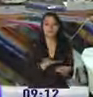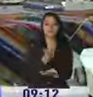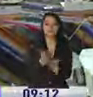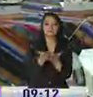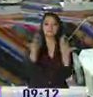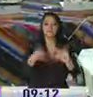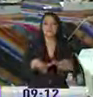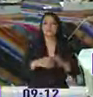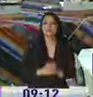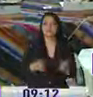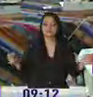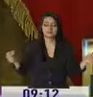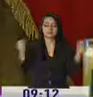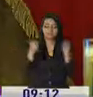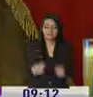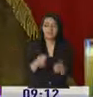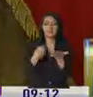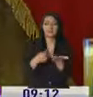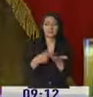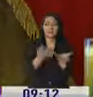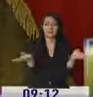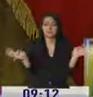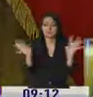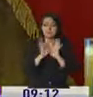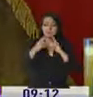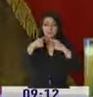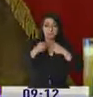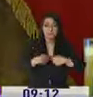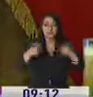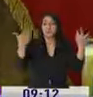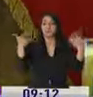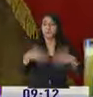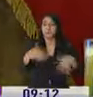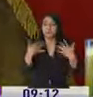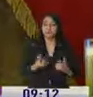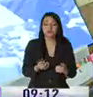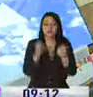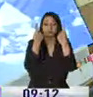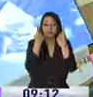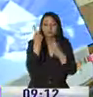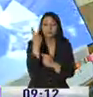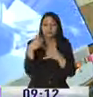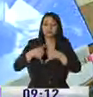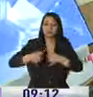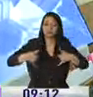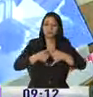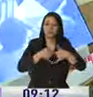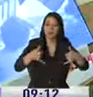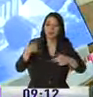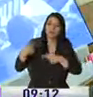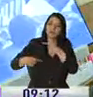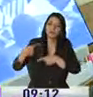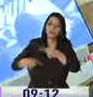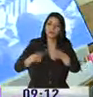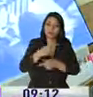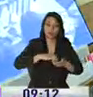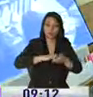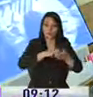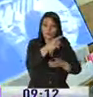reunión, el presidente Lenín Moreno sorprendió con su primer anuncio, el cual devuelve los 2 locales que tradicionalmente pertenecían a la CONAIE y